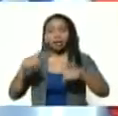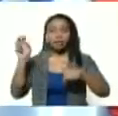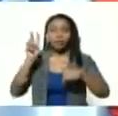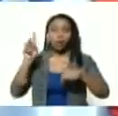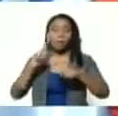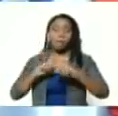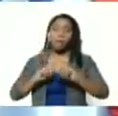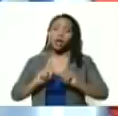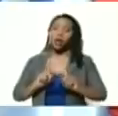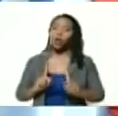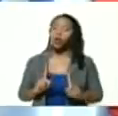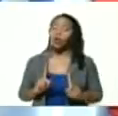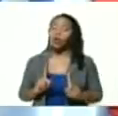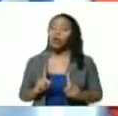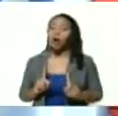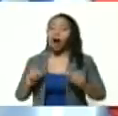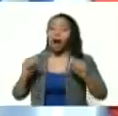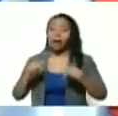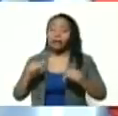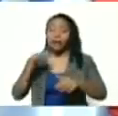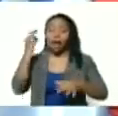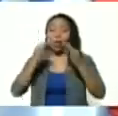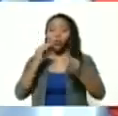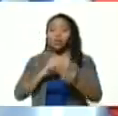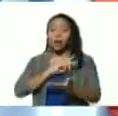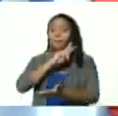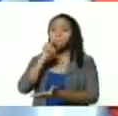Pero apenas la justicia les llega,